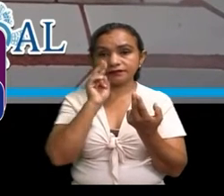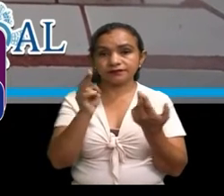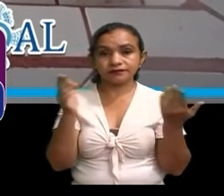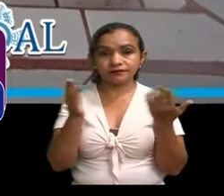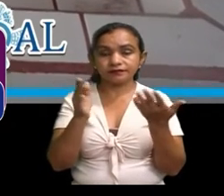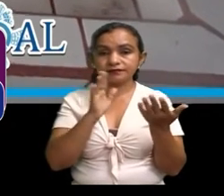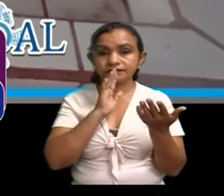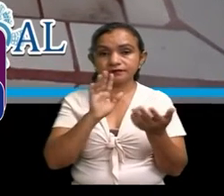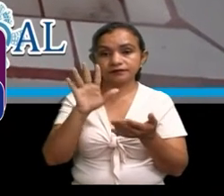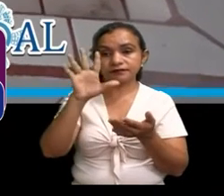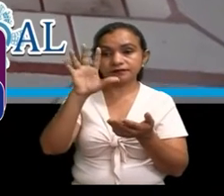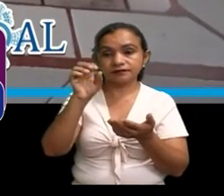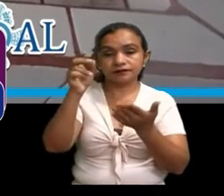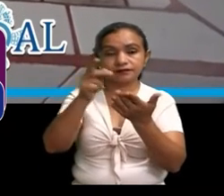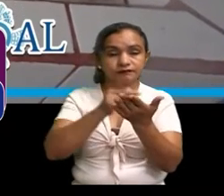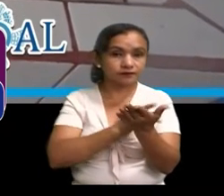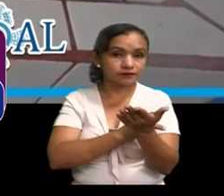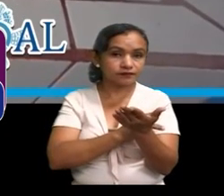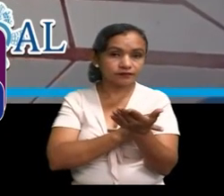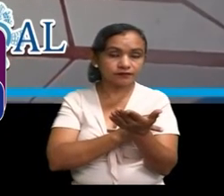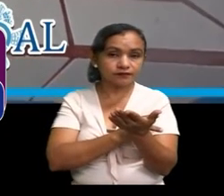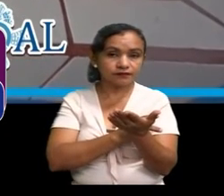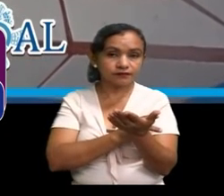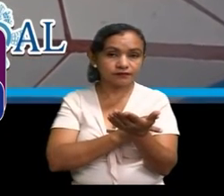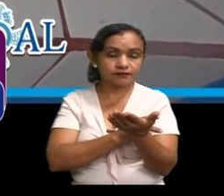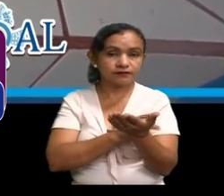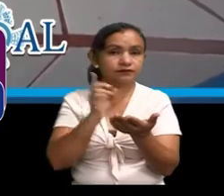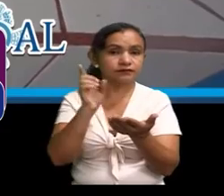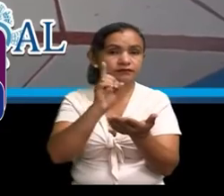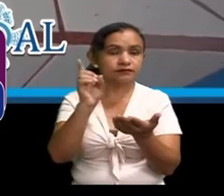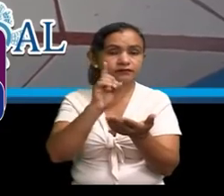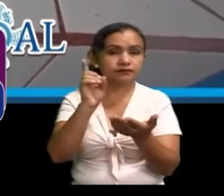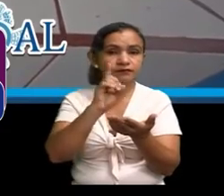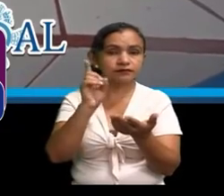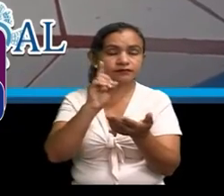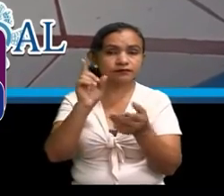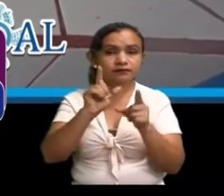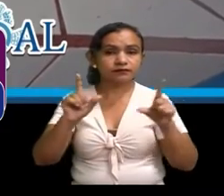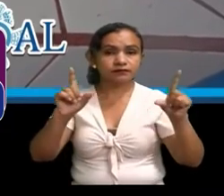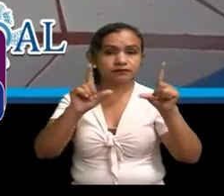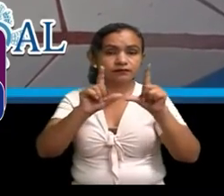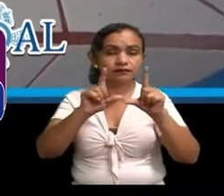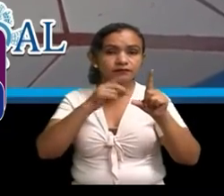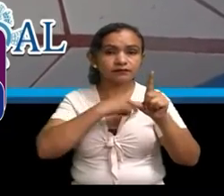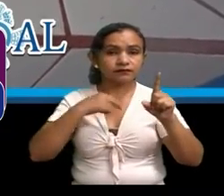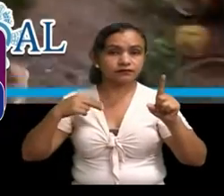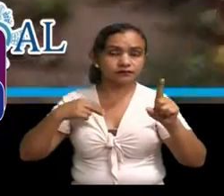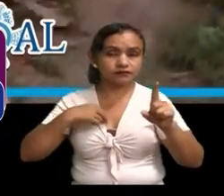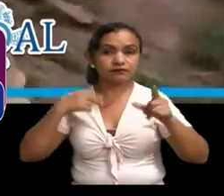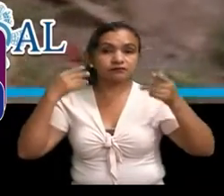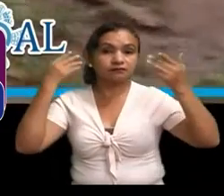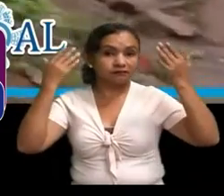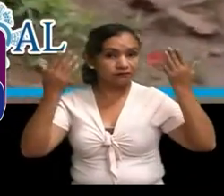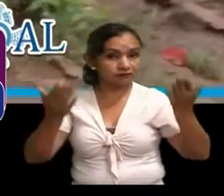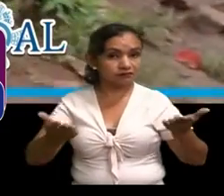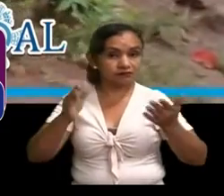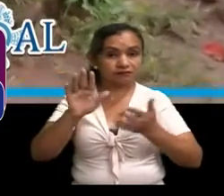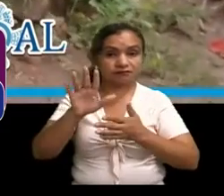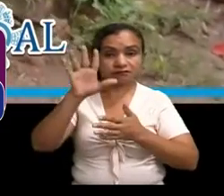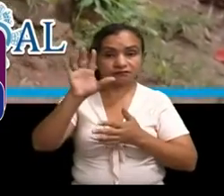mencionaba 50 proyectos, ¿esos están ubicados en qué regiones, se están priorizando? Porque claro, obviamente son